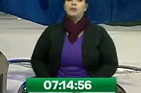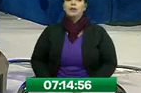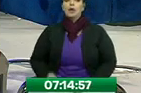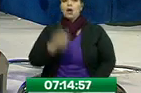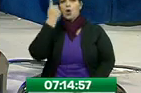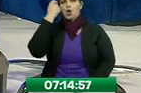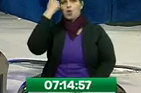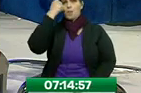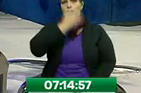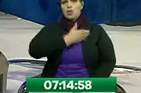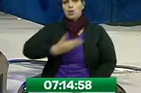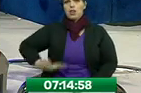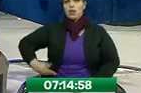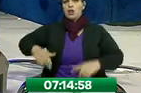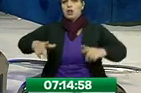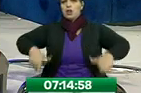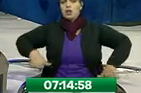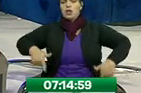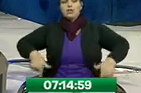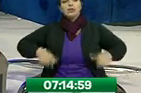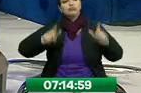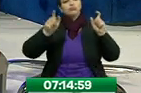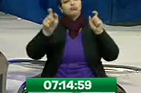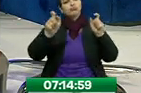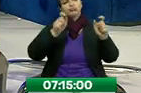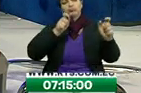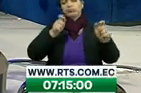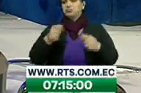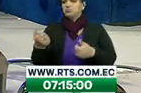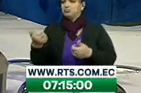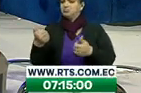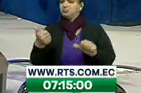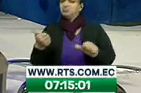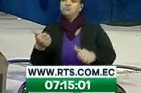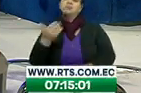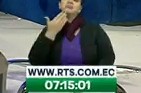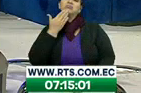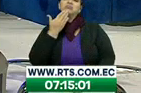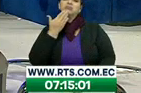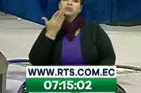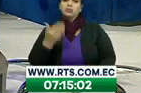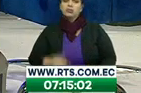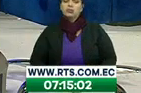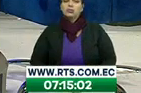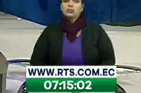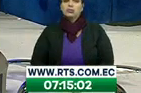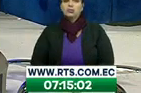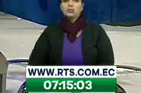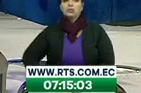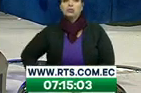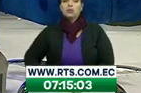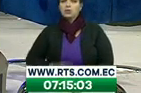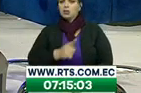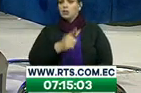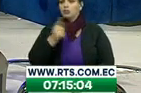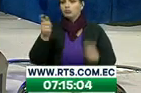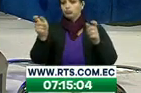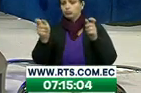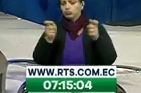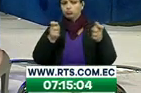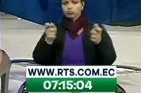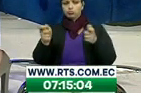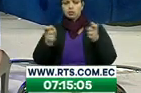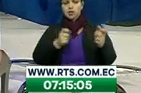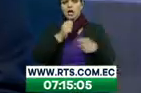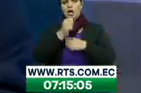gestión del gobierno del presidente Lenín Moreno, cuando quedarían poco menos de 2 años para que termine su